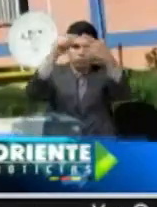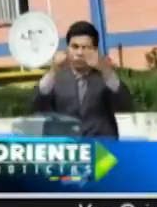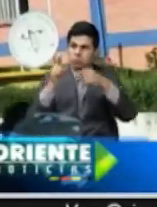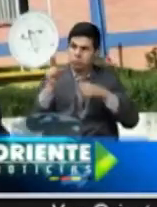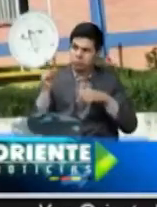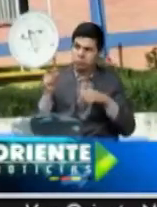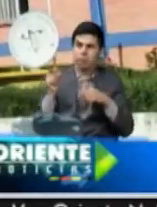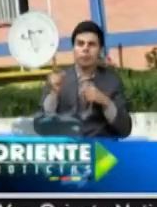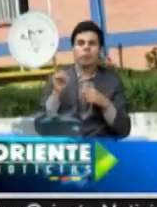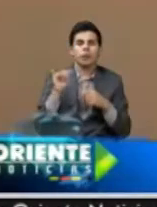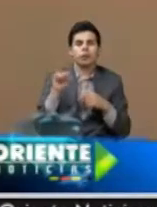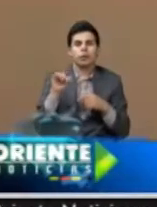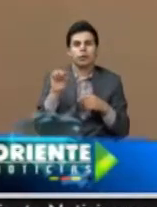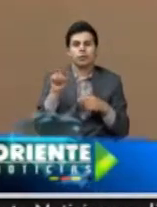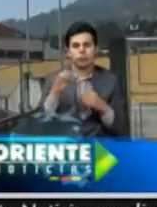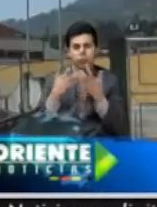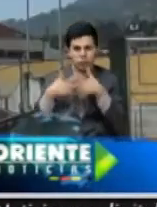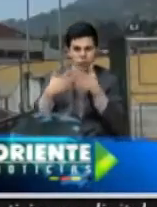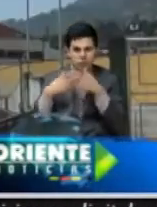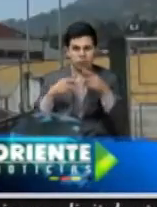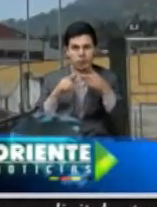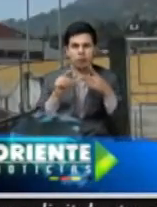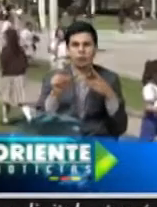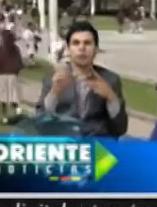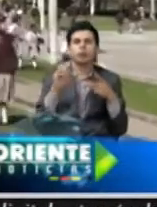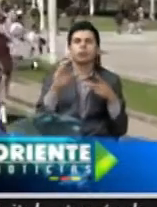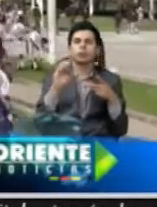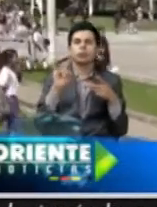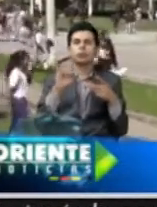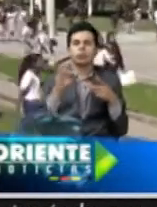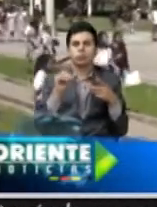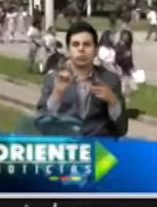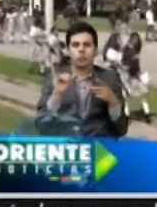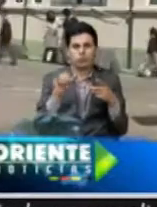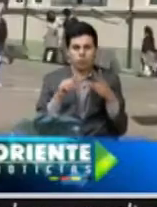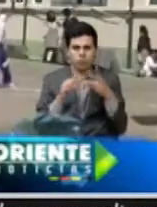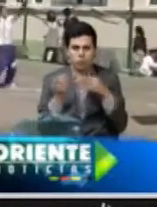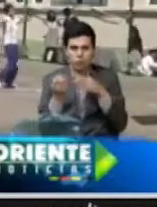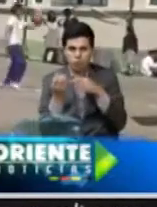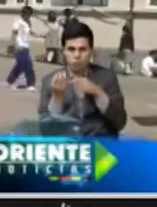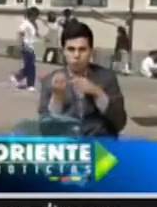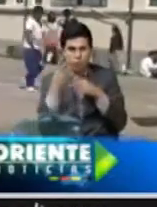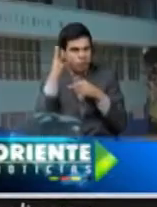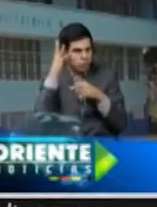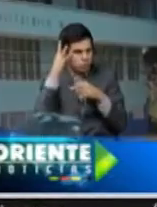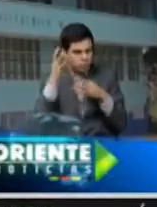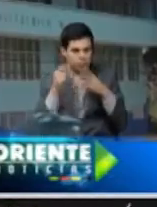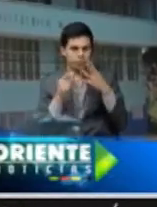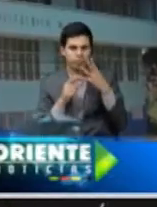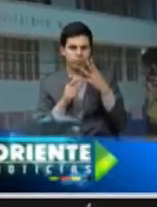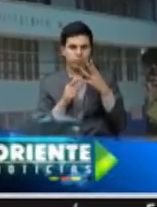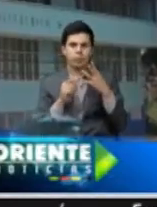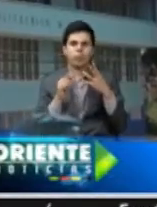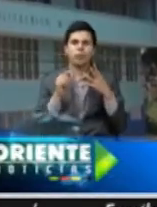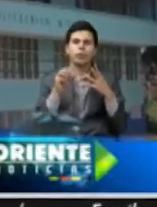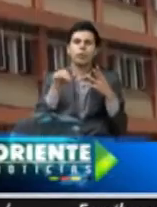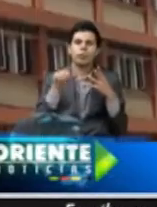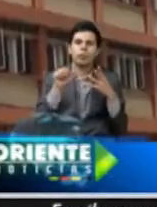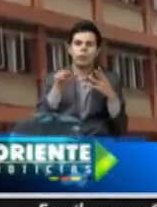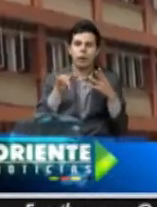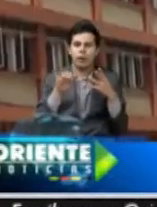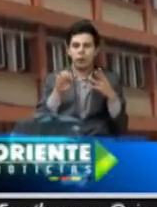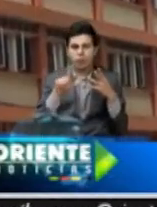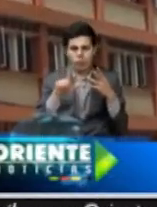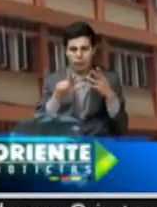Instituto Técnico Industrial, Colegio Custodio García Rovira, Normal Francisco de Paula Santander, Instituto Monseñor Manuel Sorzano